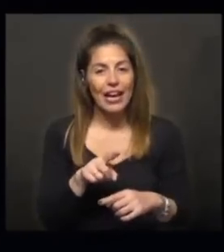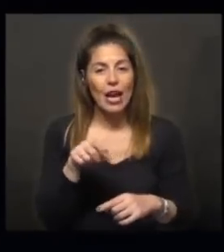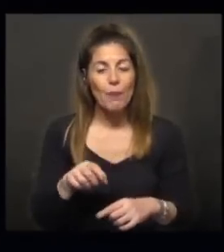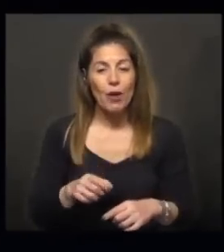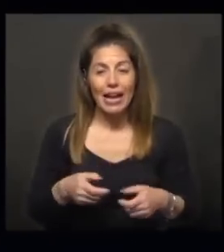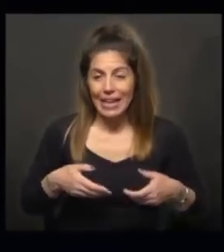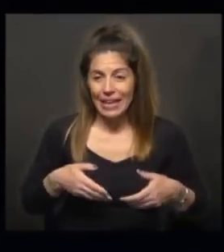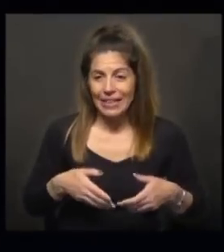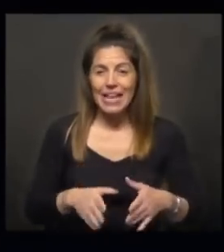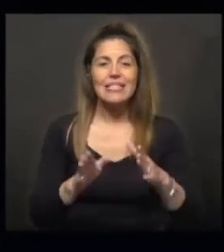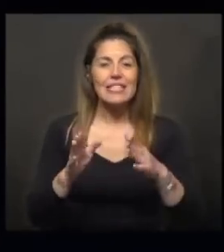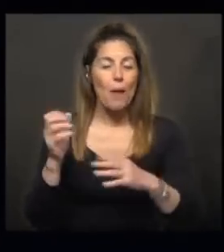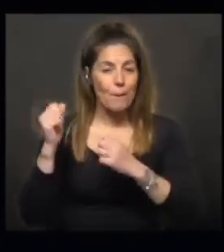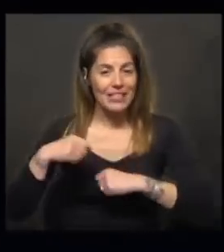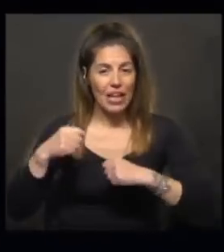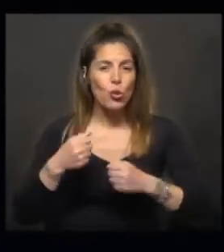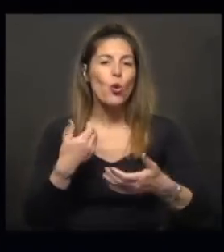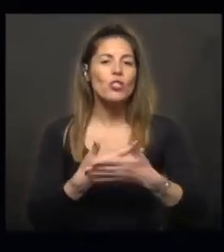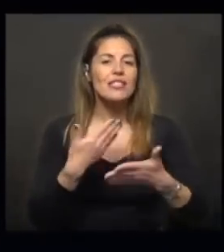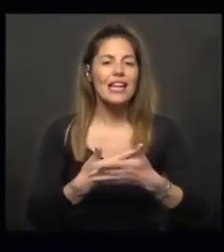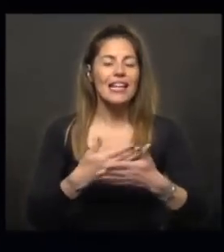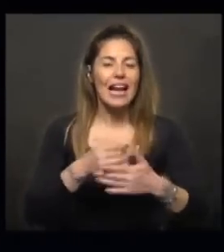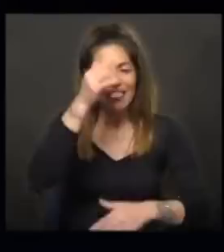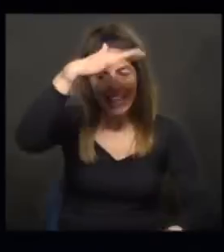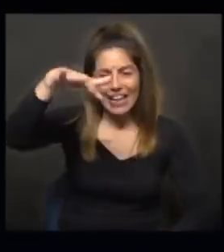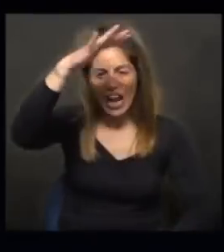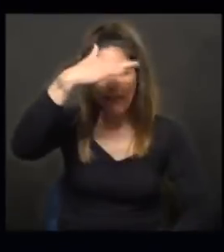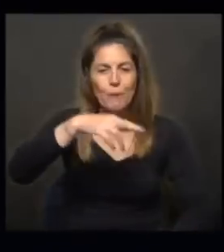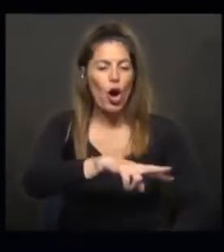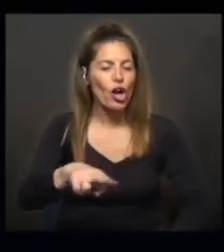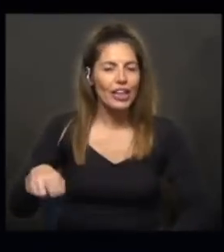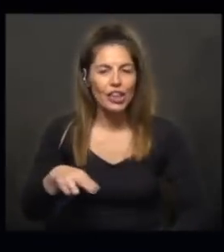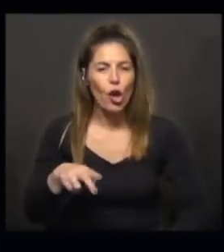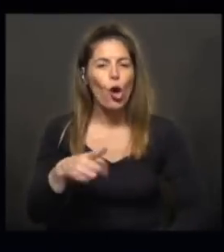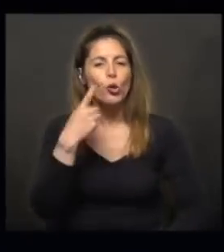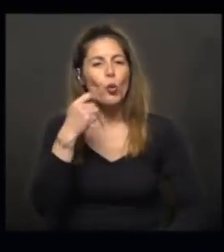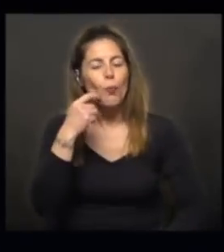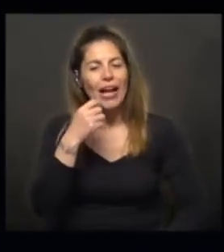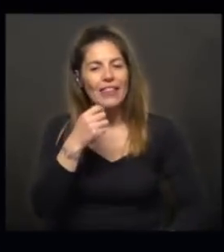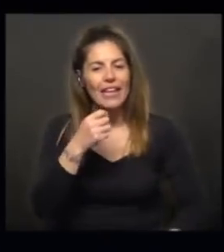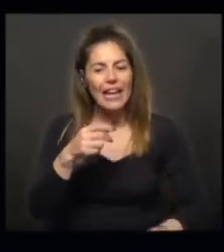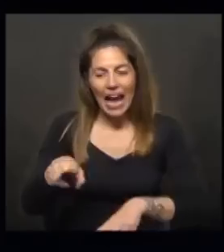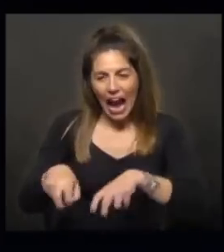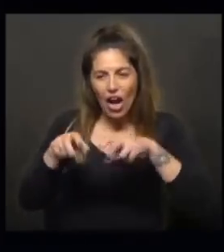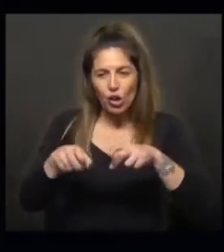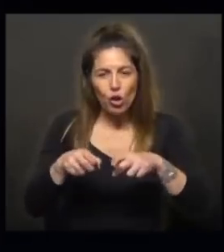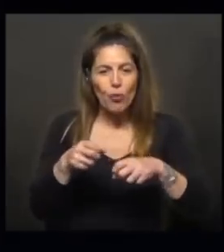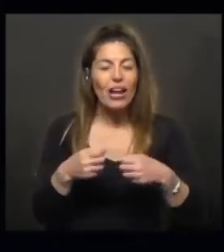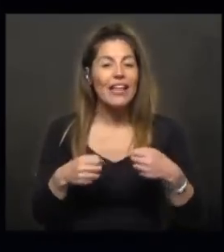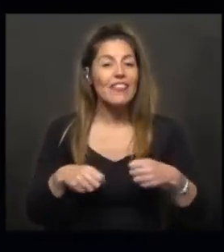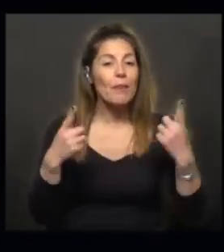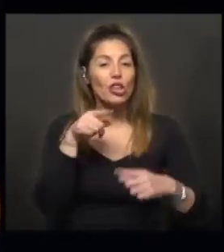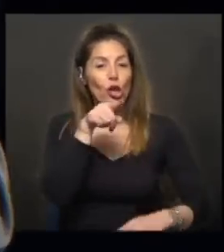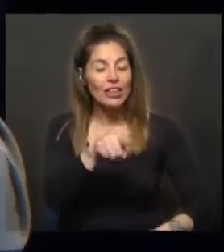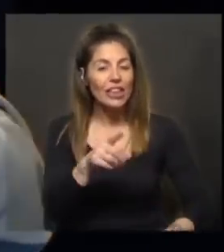en paysandú muy cerca del campo el río con un padre agrónomo y curioso que despertó en ti el interés por la naturaleza y la el funcionamiento de